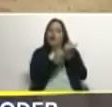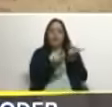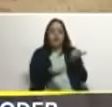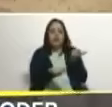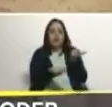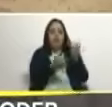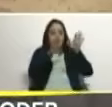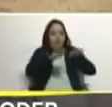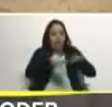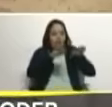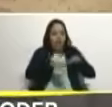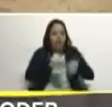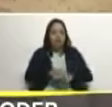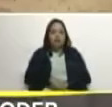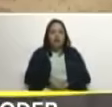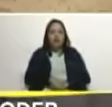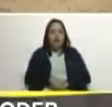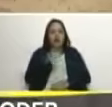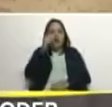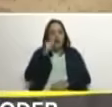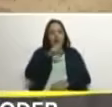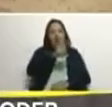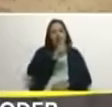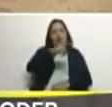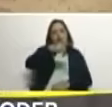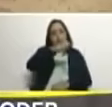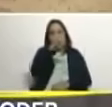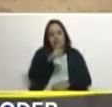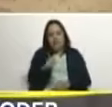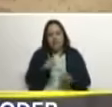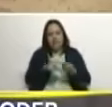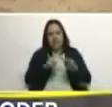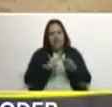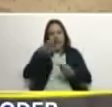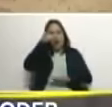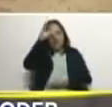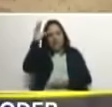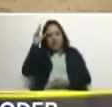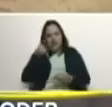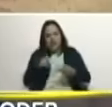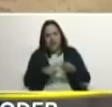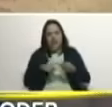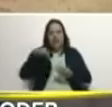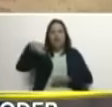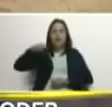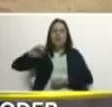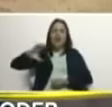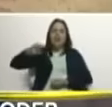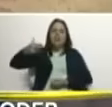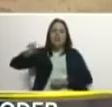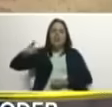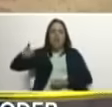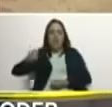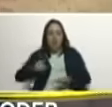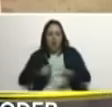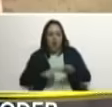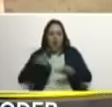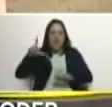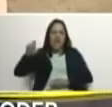de los López, los Ledesma, las Machado, los Capriles, y pare usted de contar los